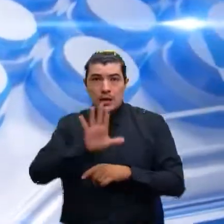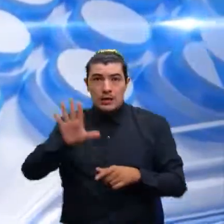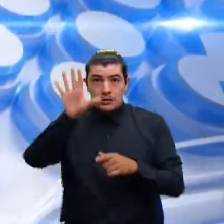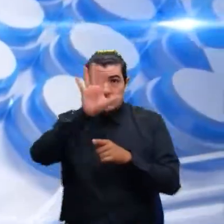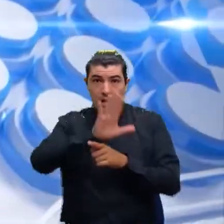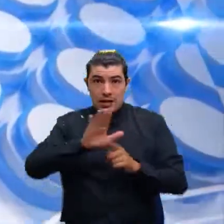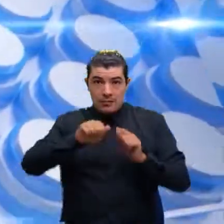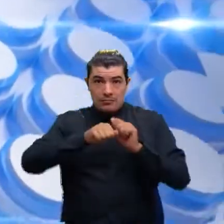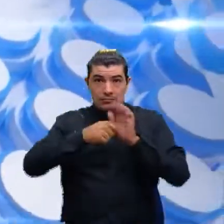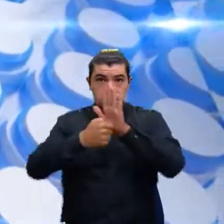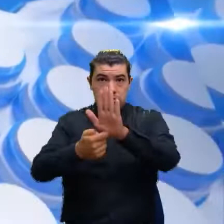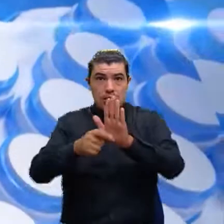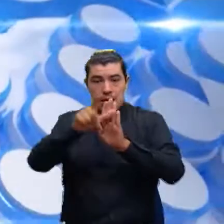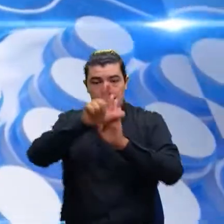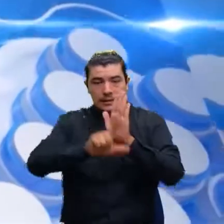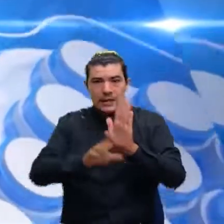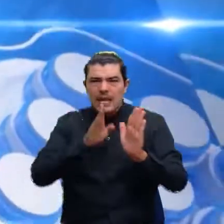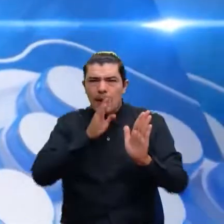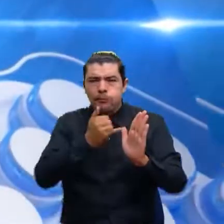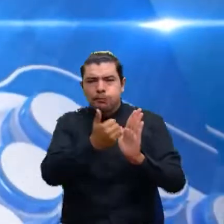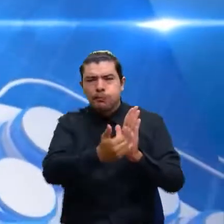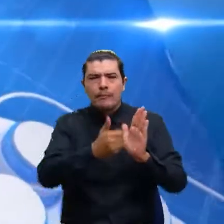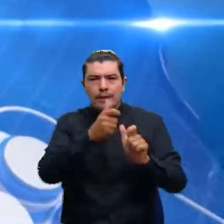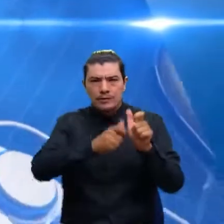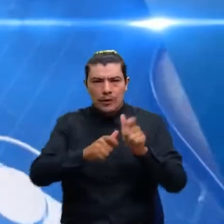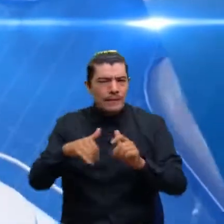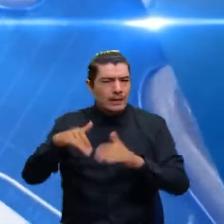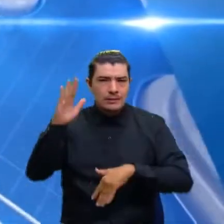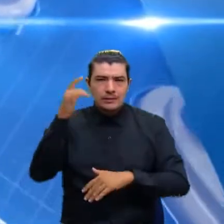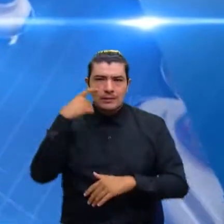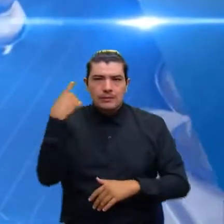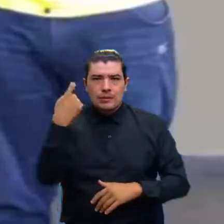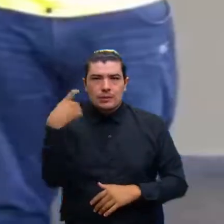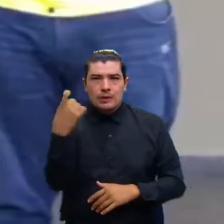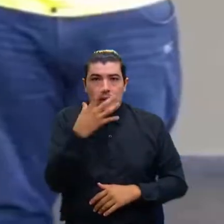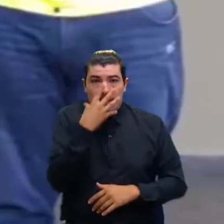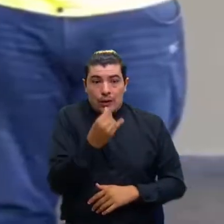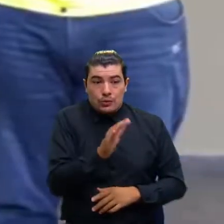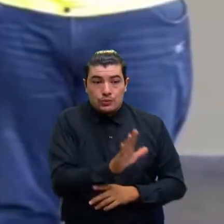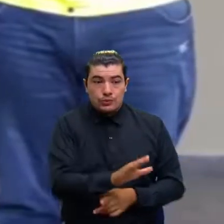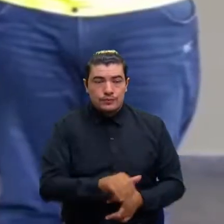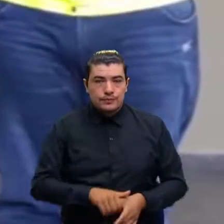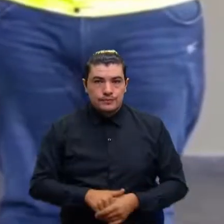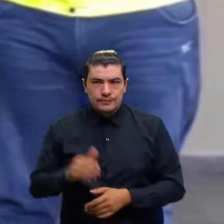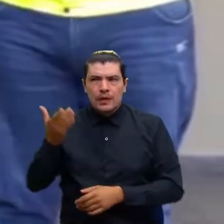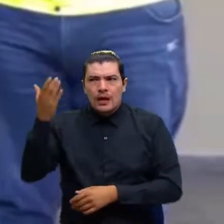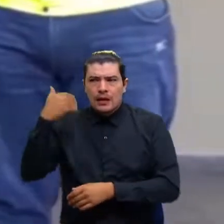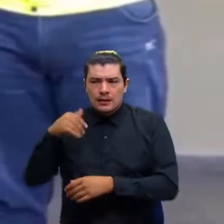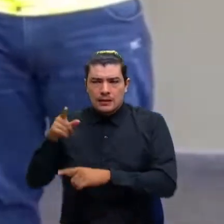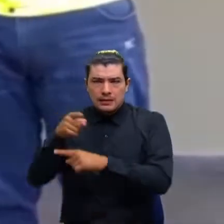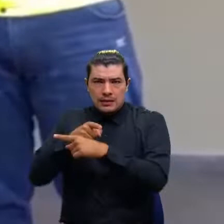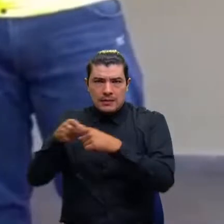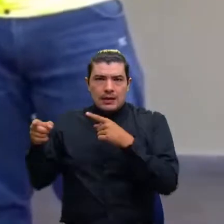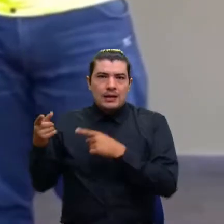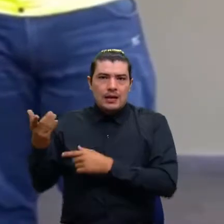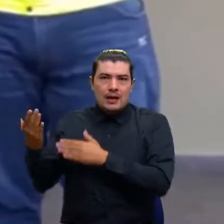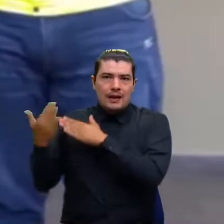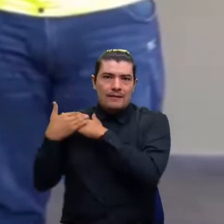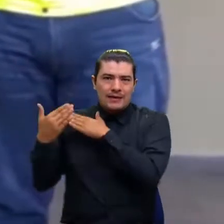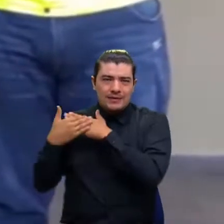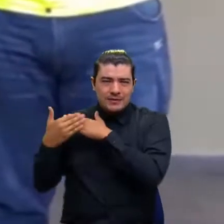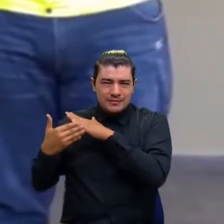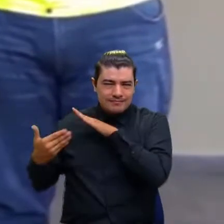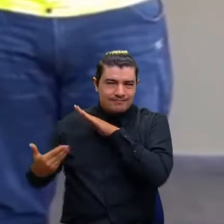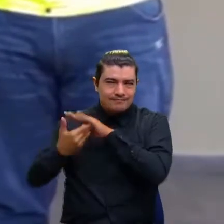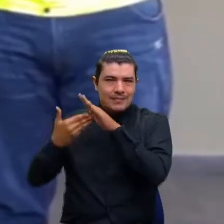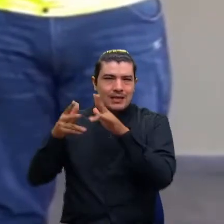más buscados. En días anteriores habíamos recibido denuncias por el tema de extorsión y especialmente a nuestros